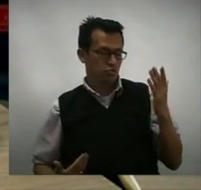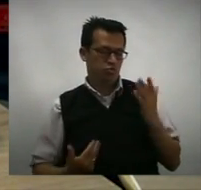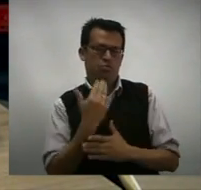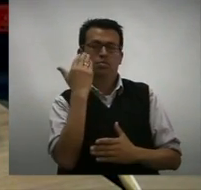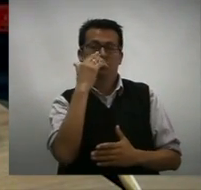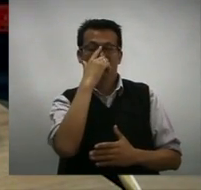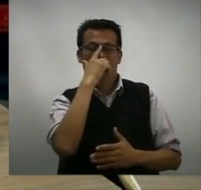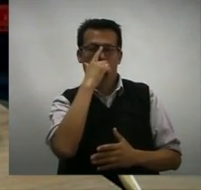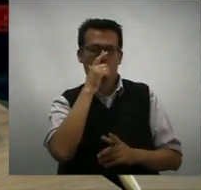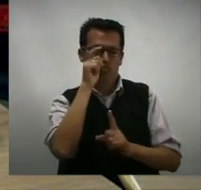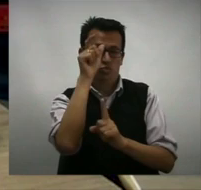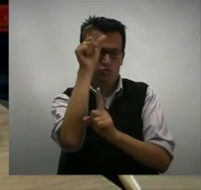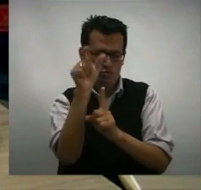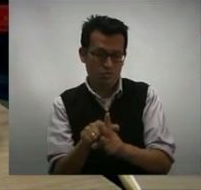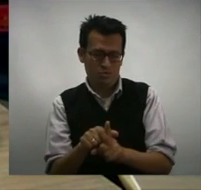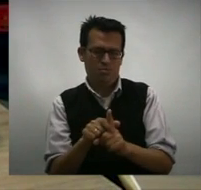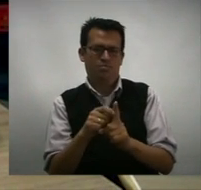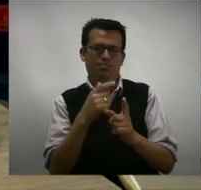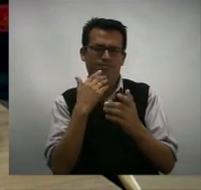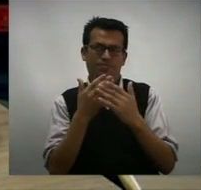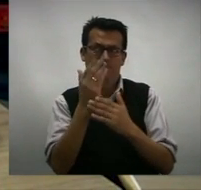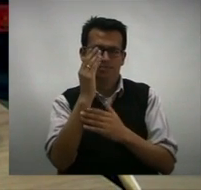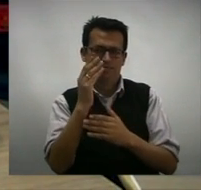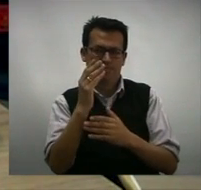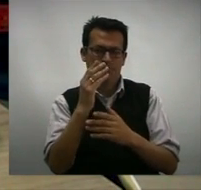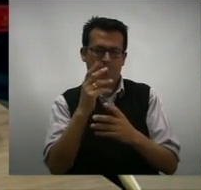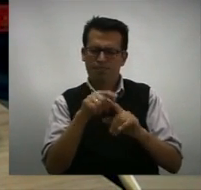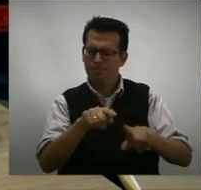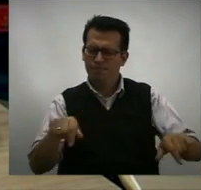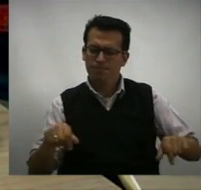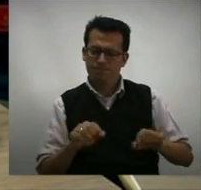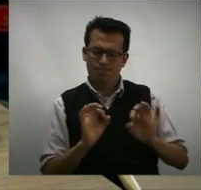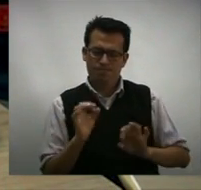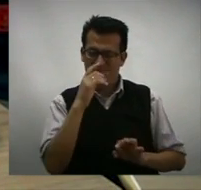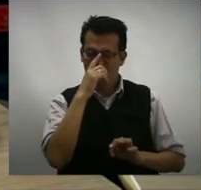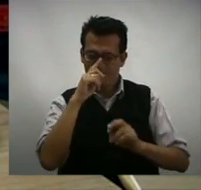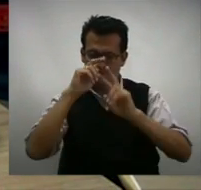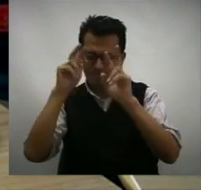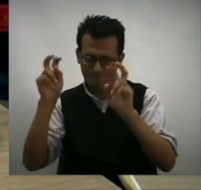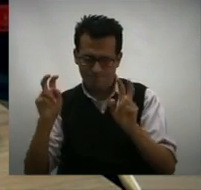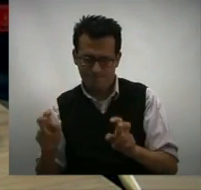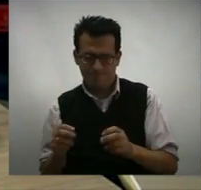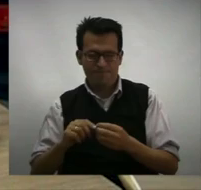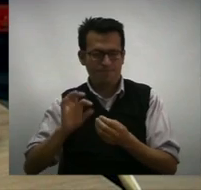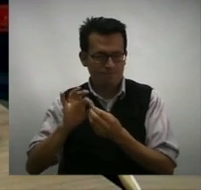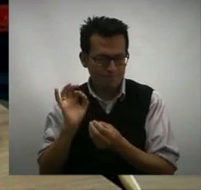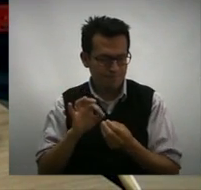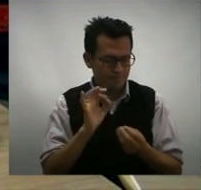sujeto aparece con los cantos elevados al Dios, organismos organizados como secuencias temáticas de sentidos y que